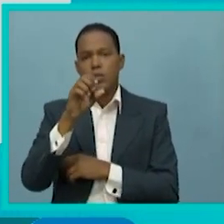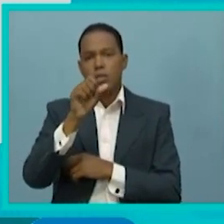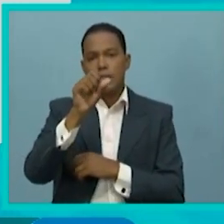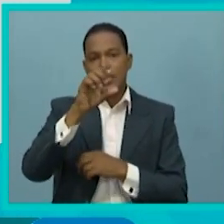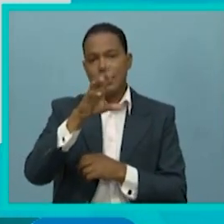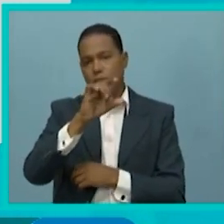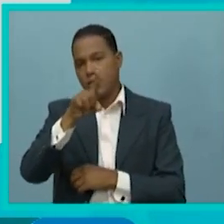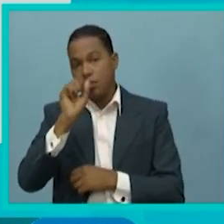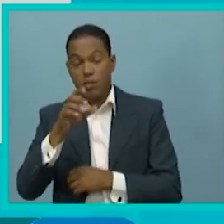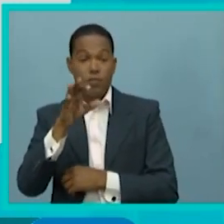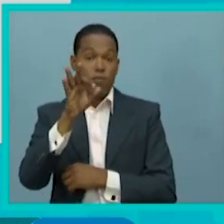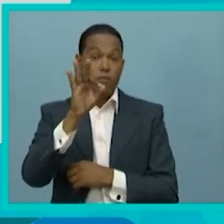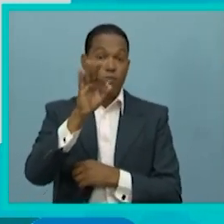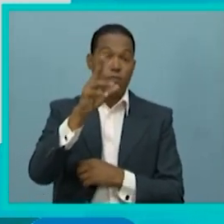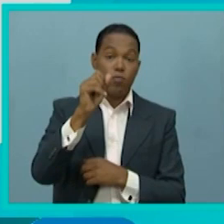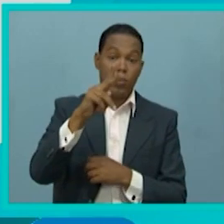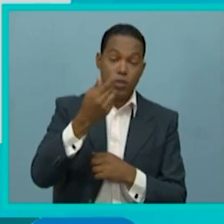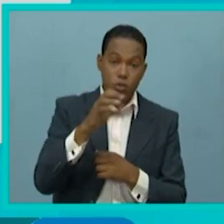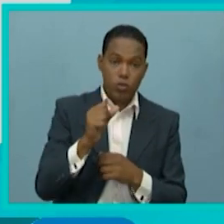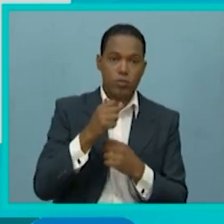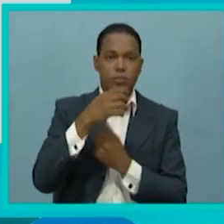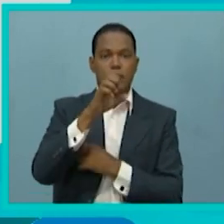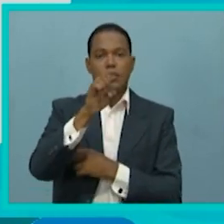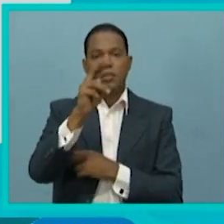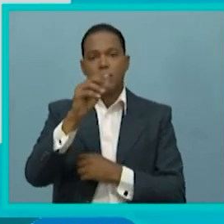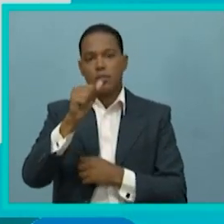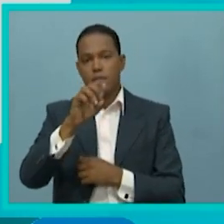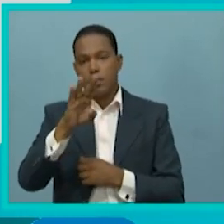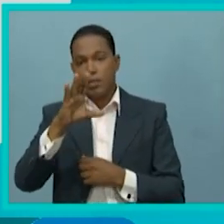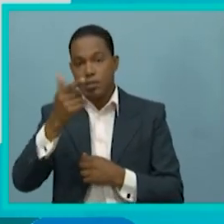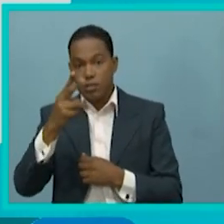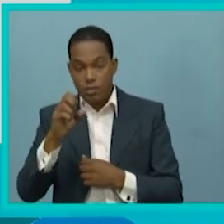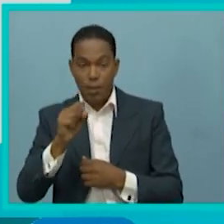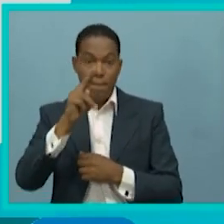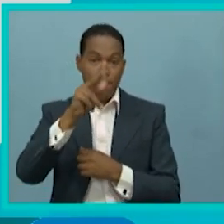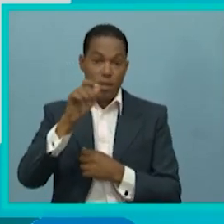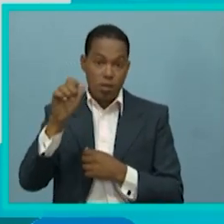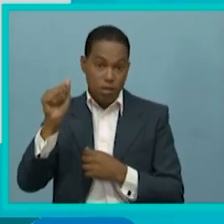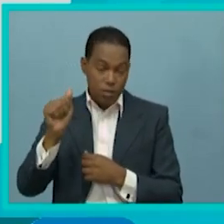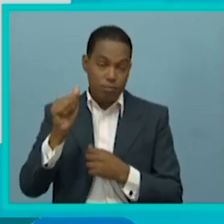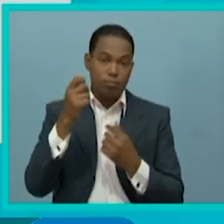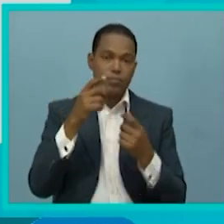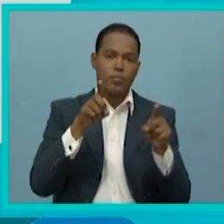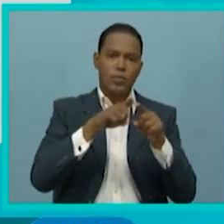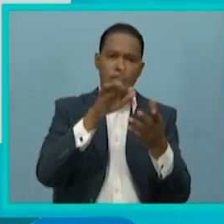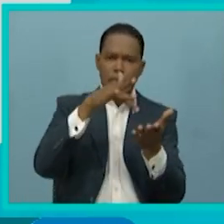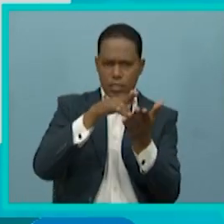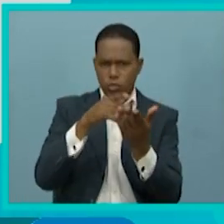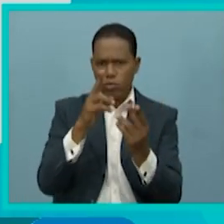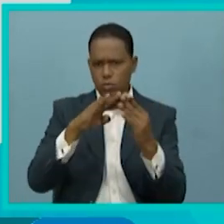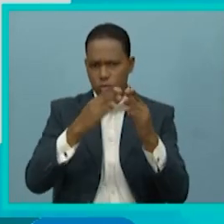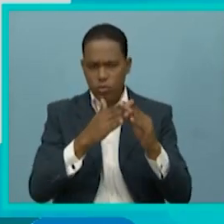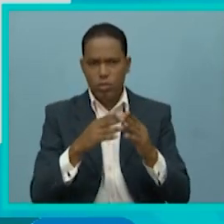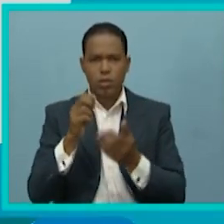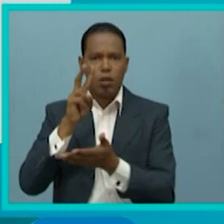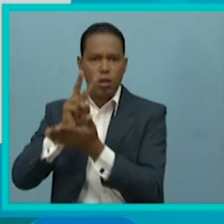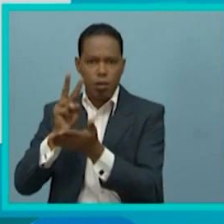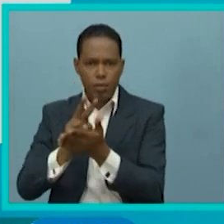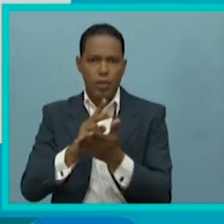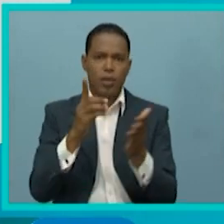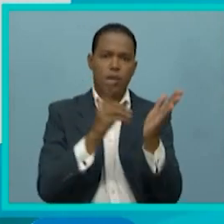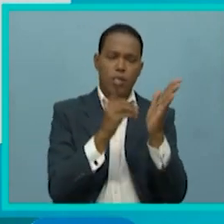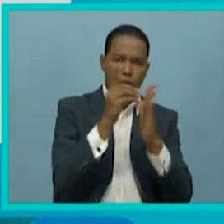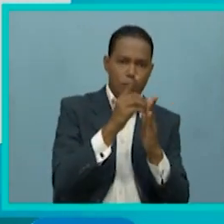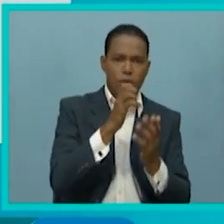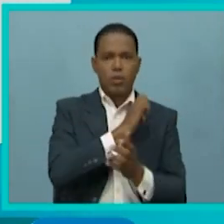Cienfuegos, Monterrico, en Sánchez Mella 1, centro de la ciudad, entre otros. Igual en la ciudad de La Vega, Dajabón, Elías Piña,